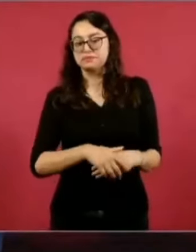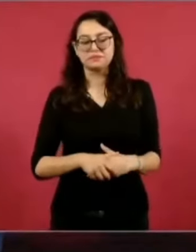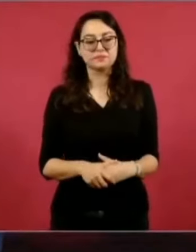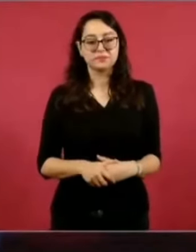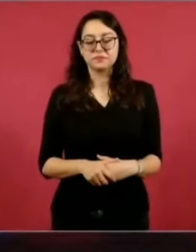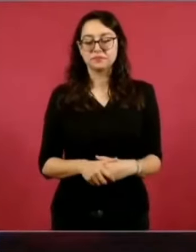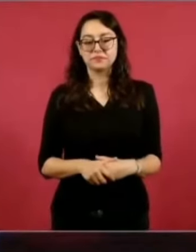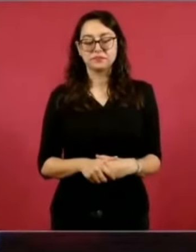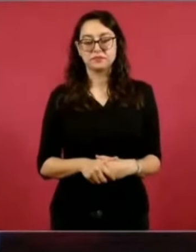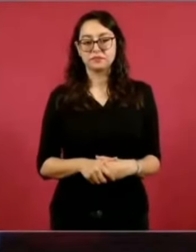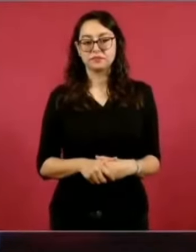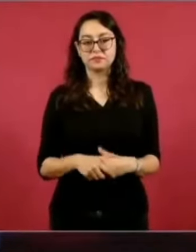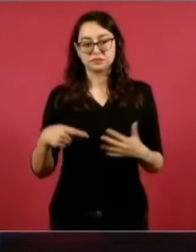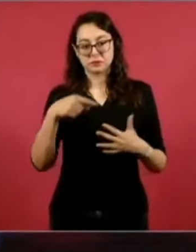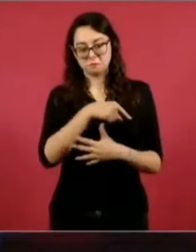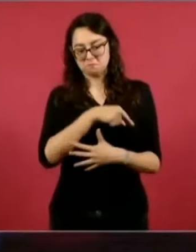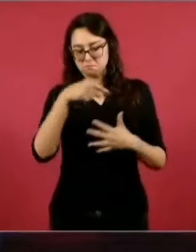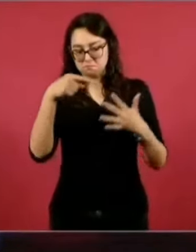por distintos